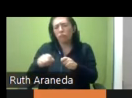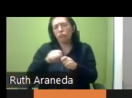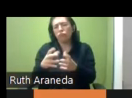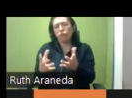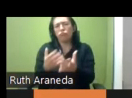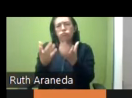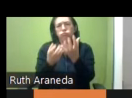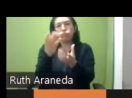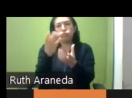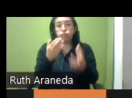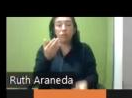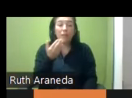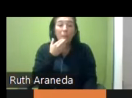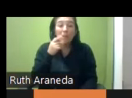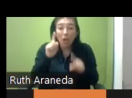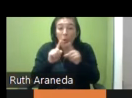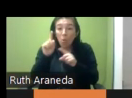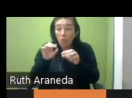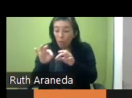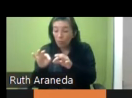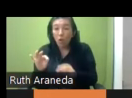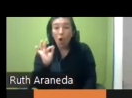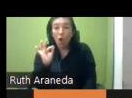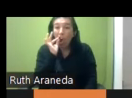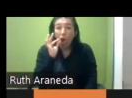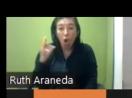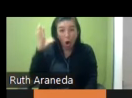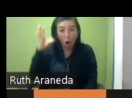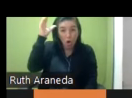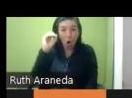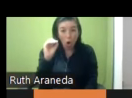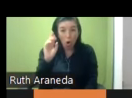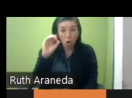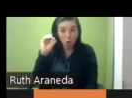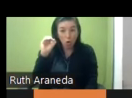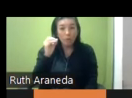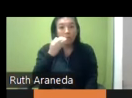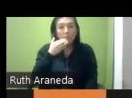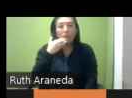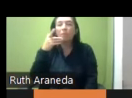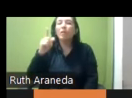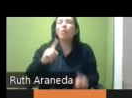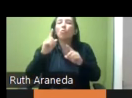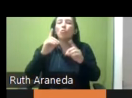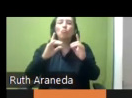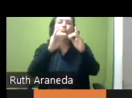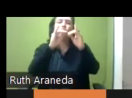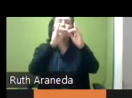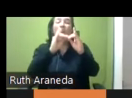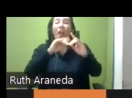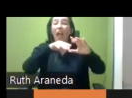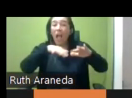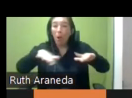pequeños objetitos de láminas de oro que también fueron arrojadas como ofrenda al lago